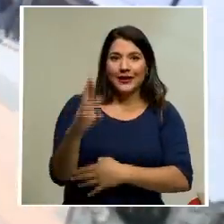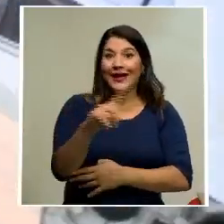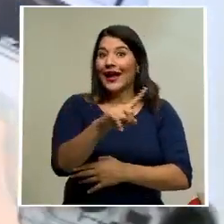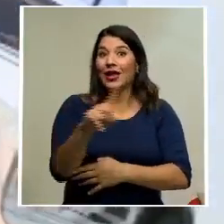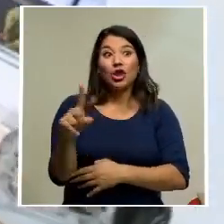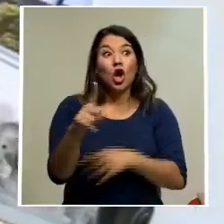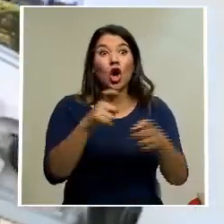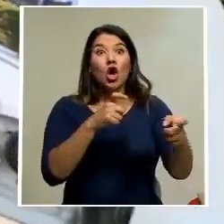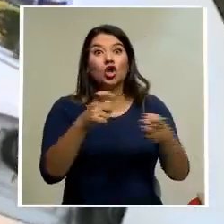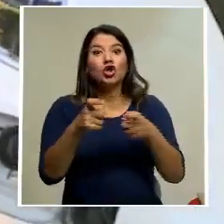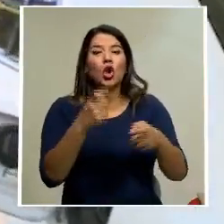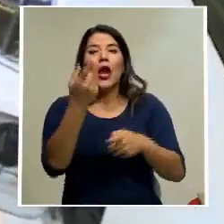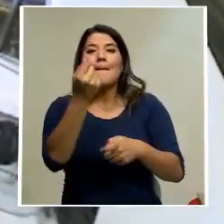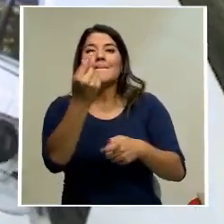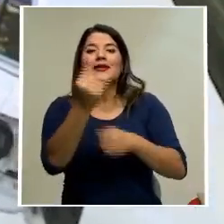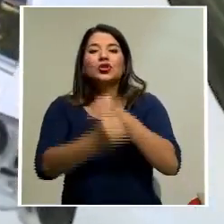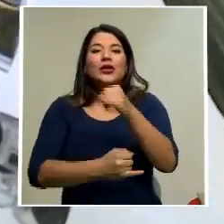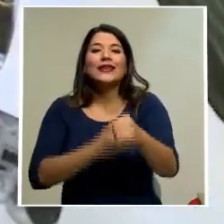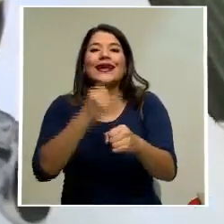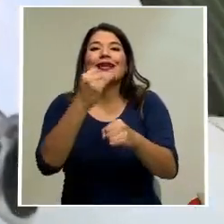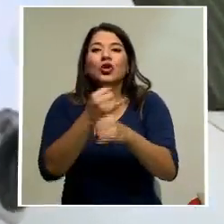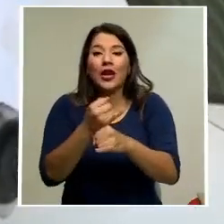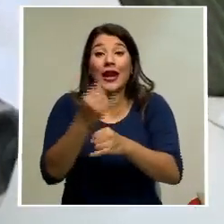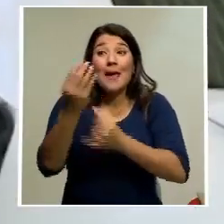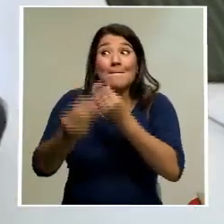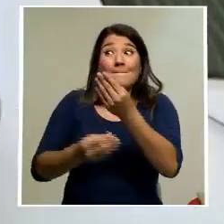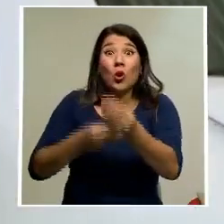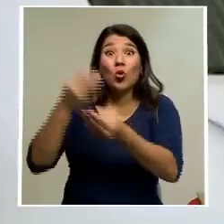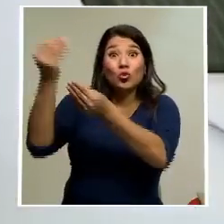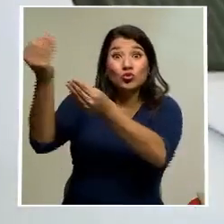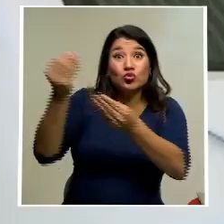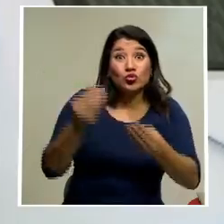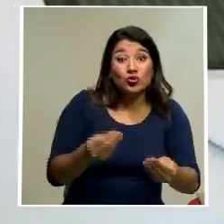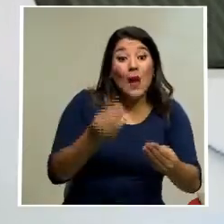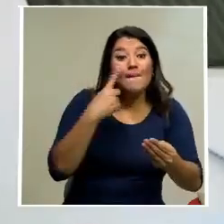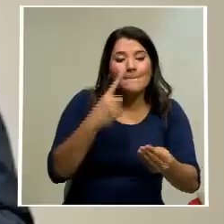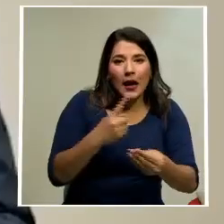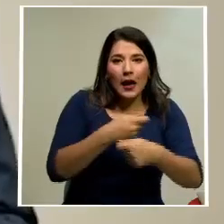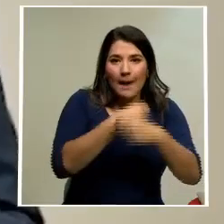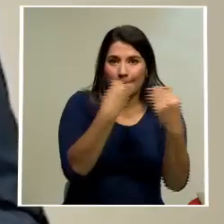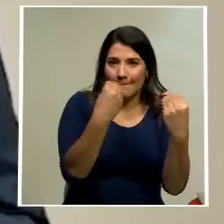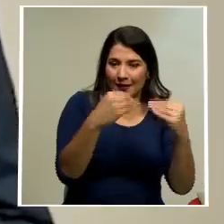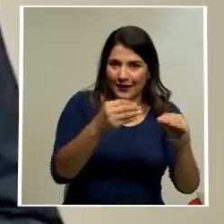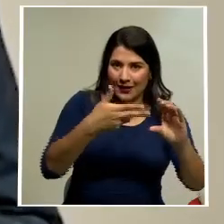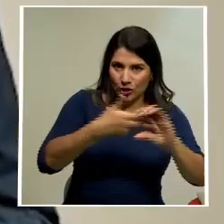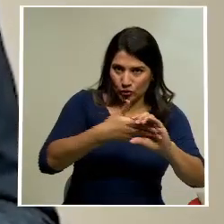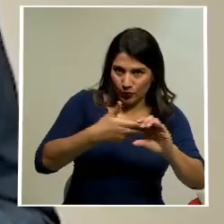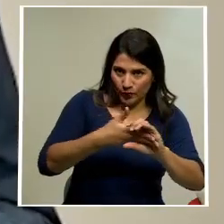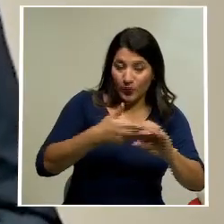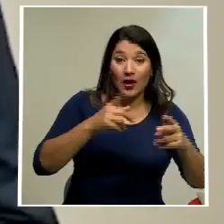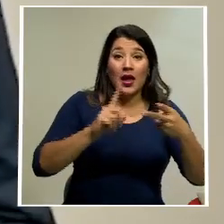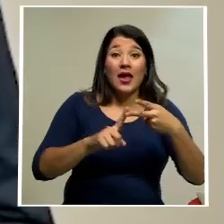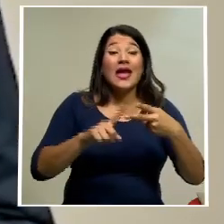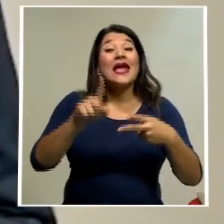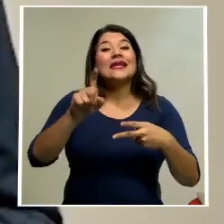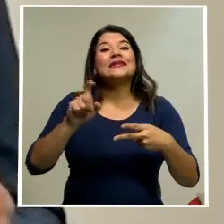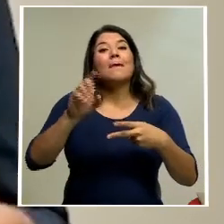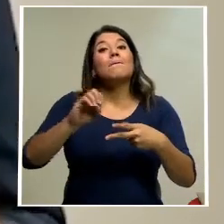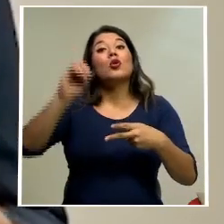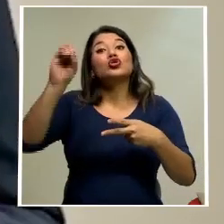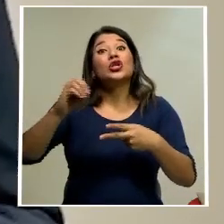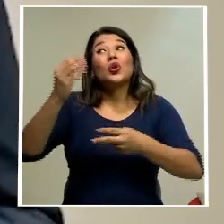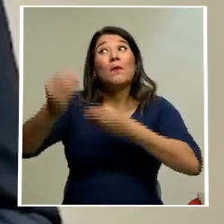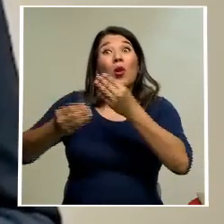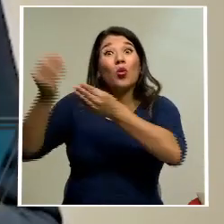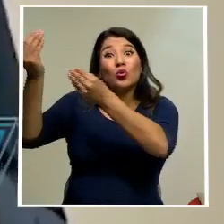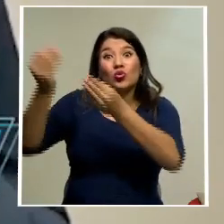precio internacional de los productos que importa. Además, el 100% de los productos que se importan son terminados. Y por